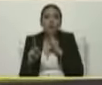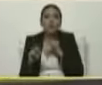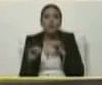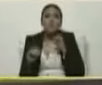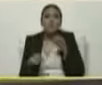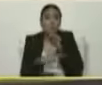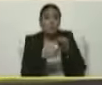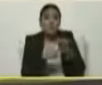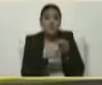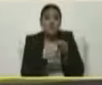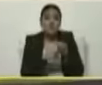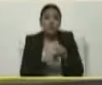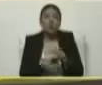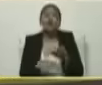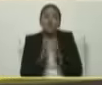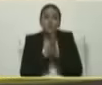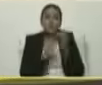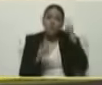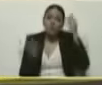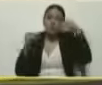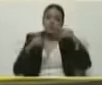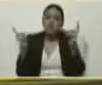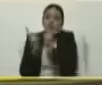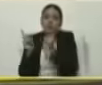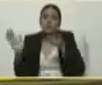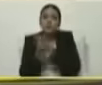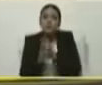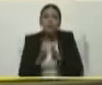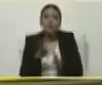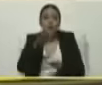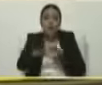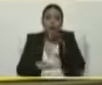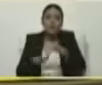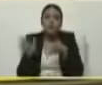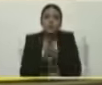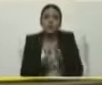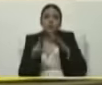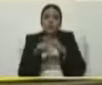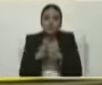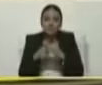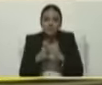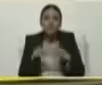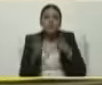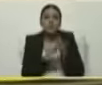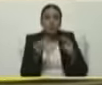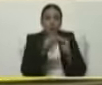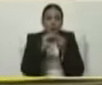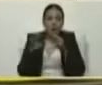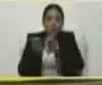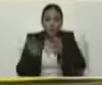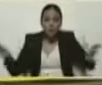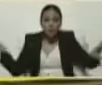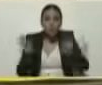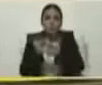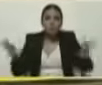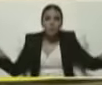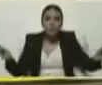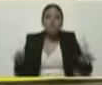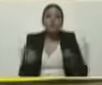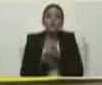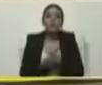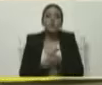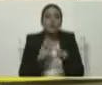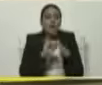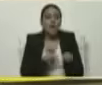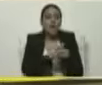que se reúna contigo porque hay avance en los temas tuberías, 70%, Píritu. En sustitución